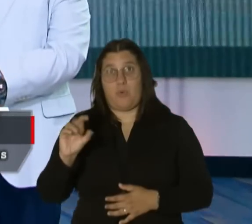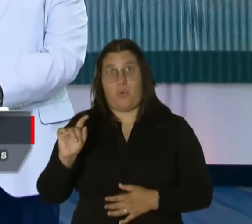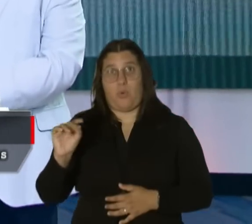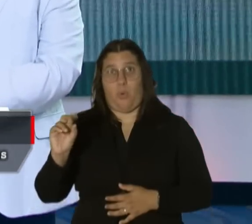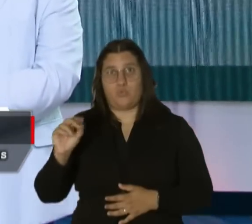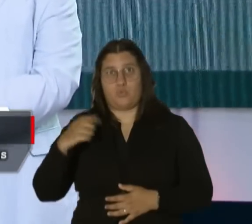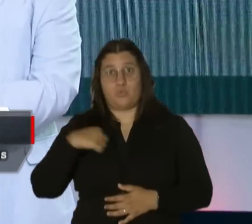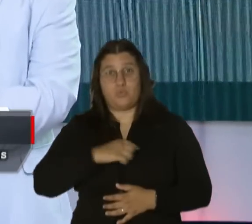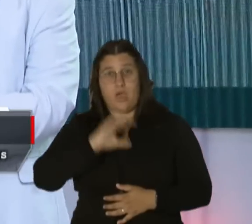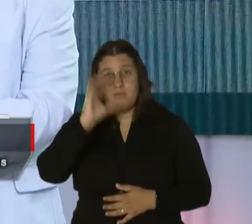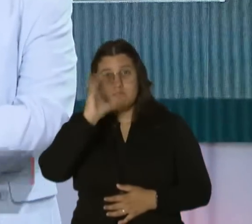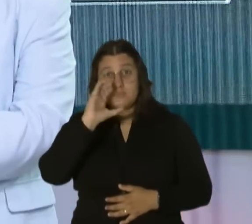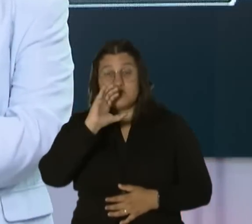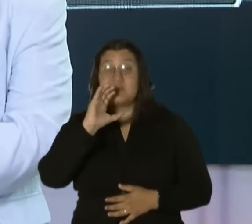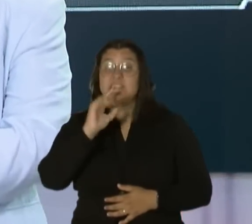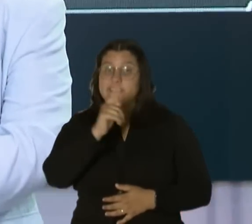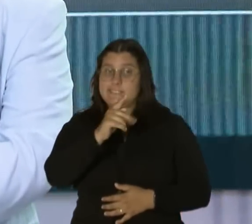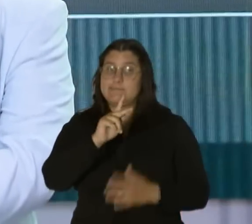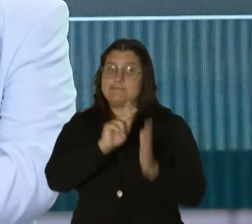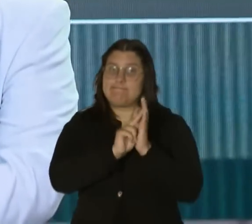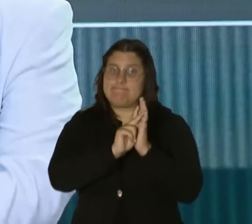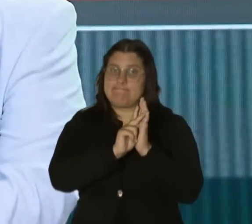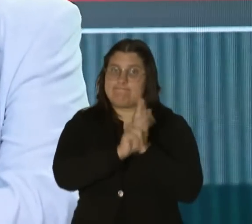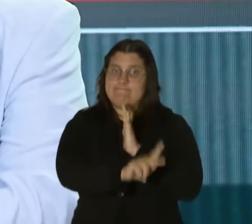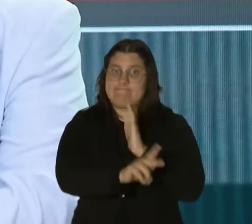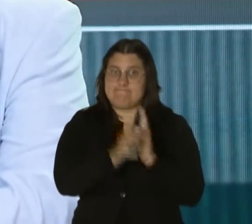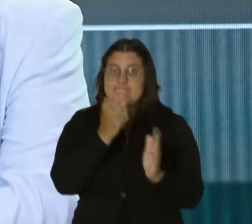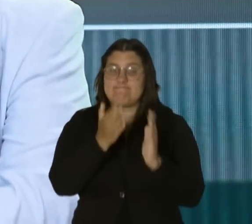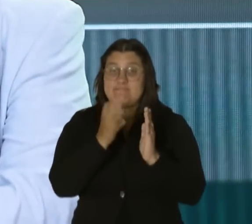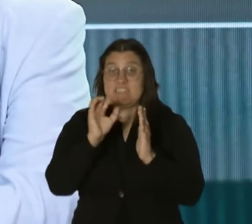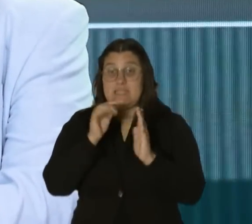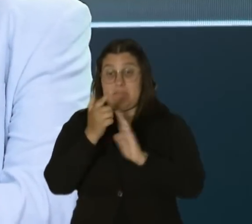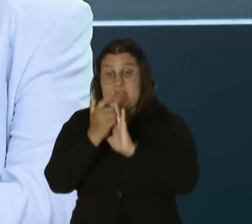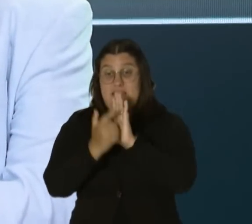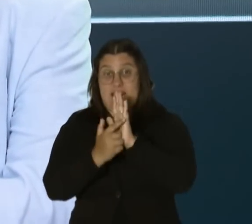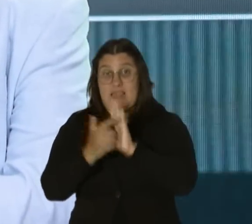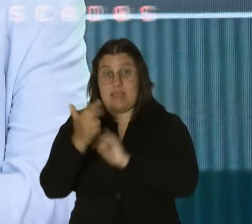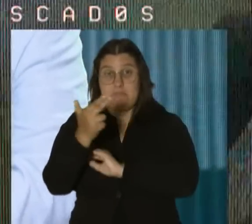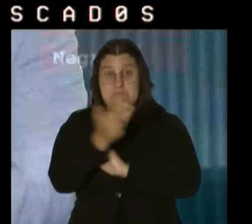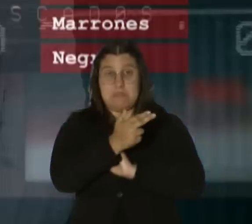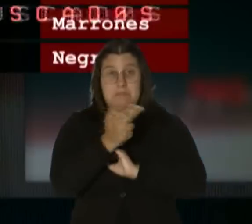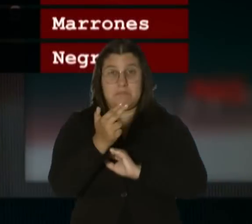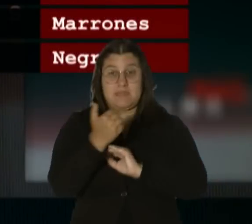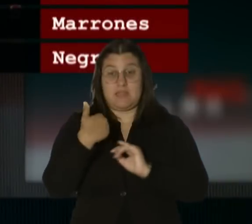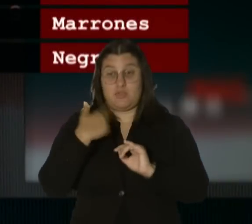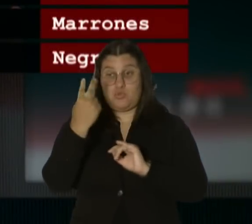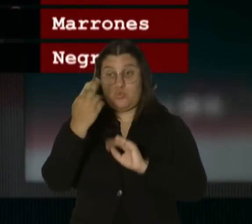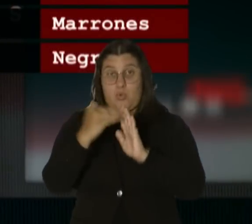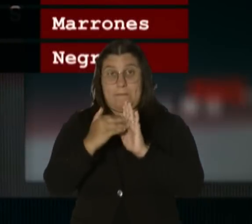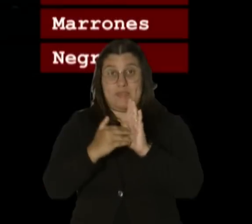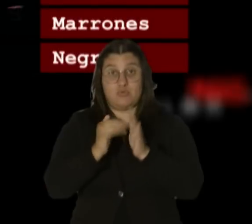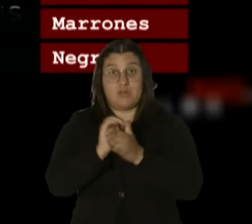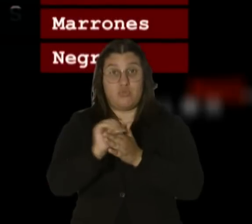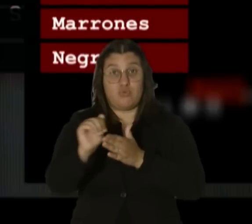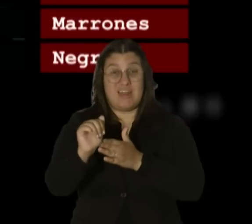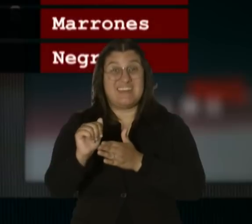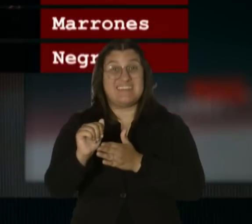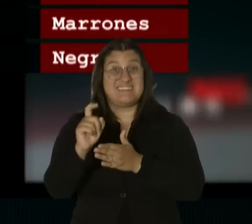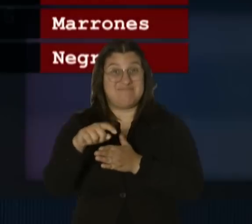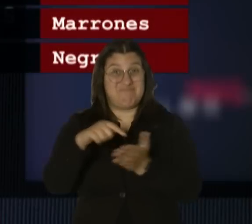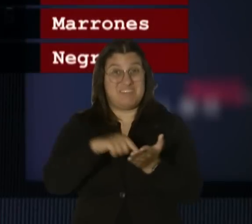por tentativa de asesinato, ley de armas, varios delitos. Tiene dos millones de dólares en fianza.